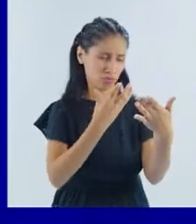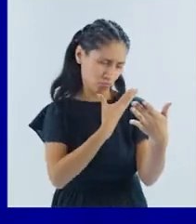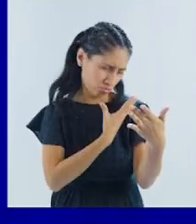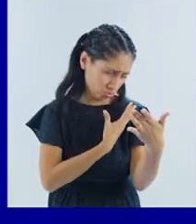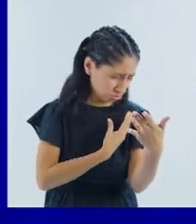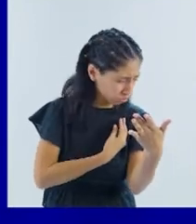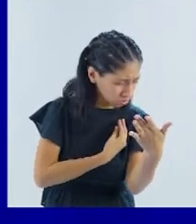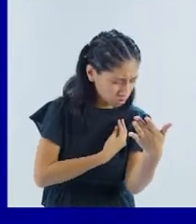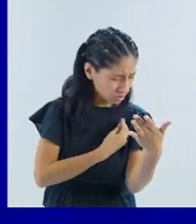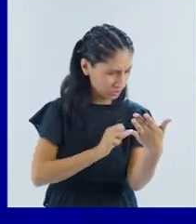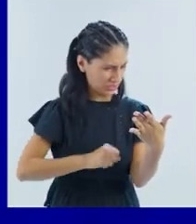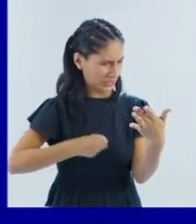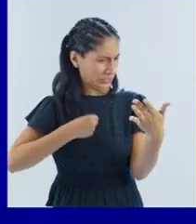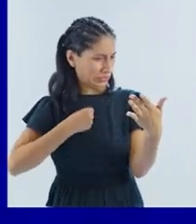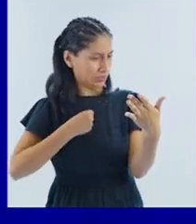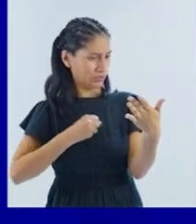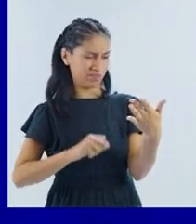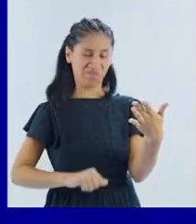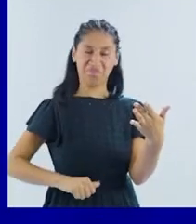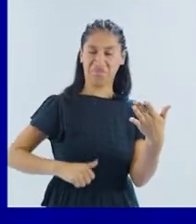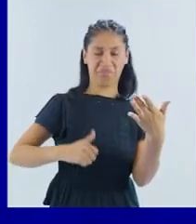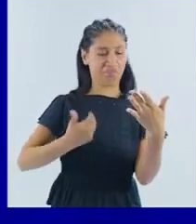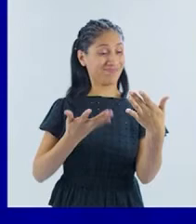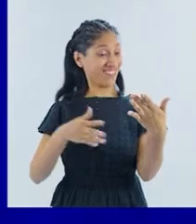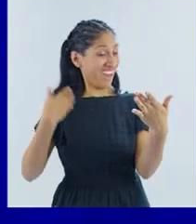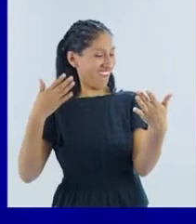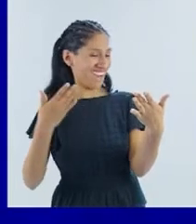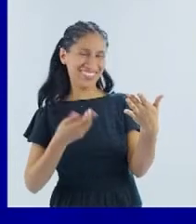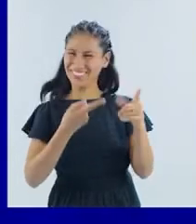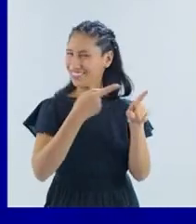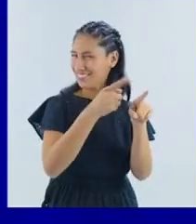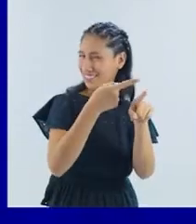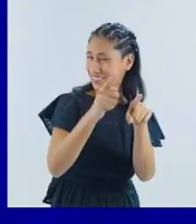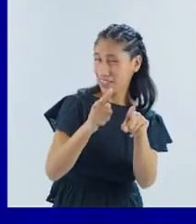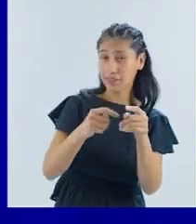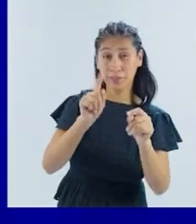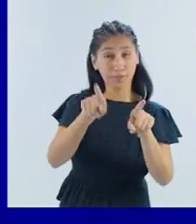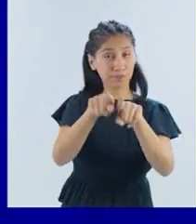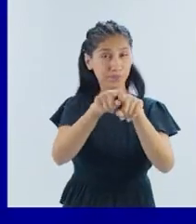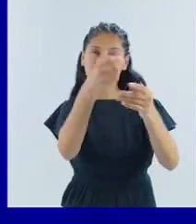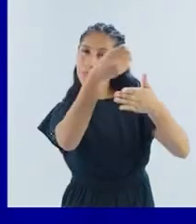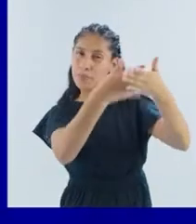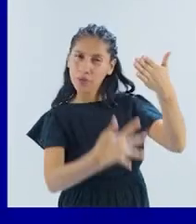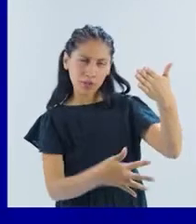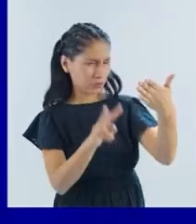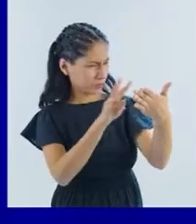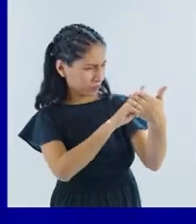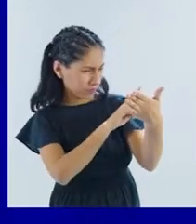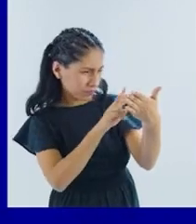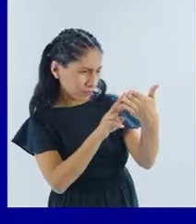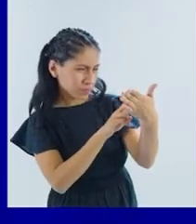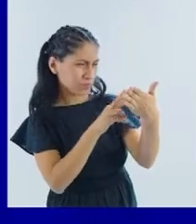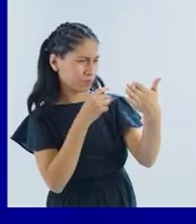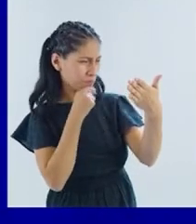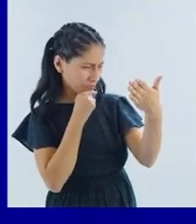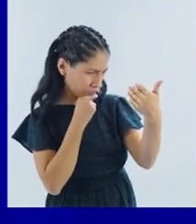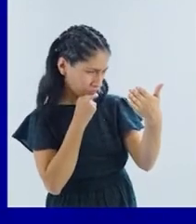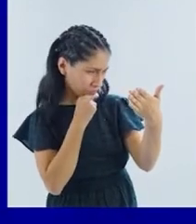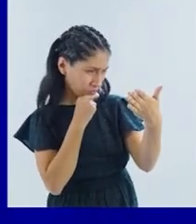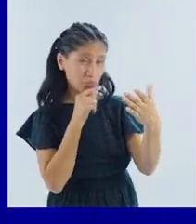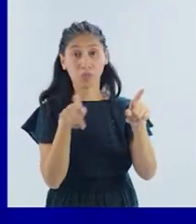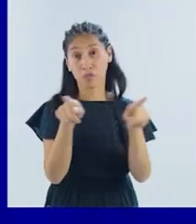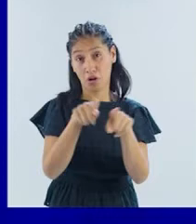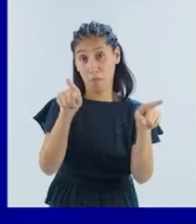Tristeza, indignación, orgullo, agradecimiento, alegría, etc. Los textos que se redactan para ser utilizados